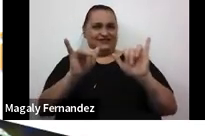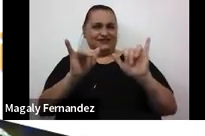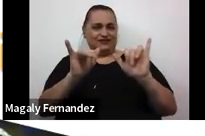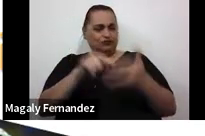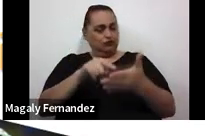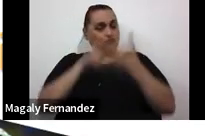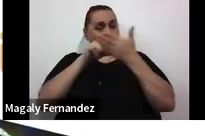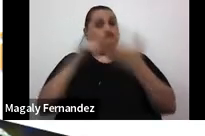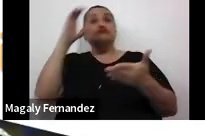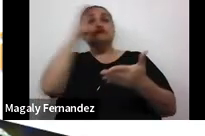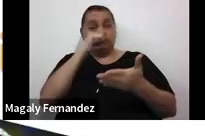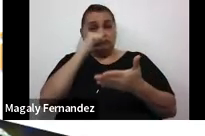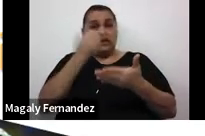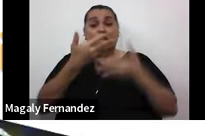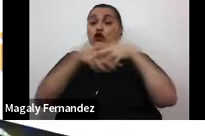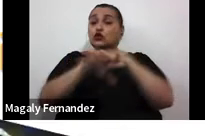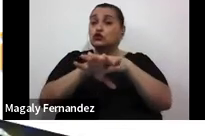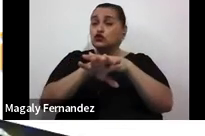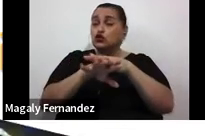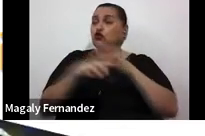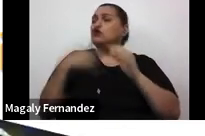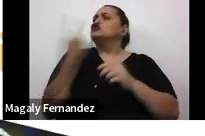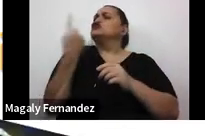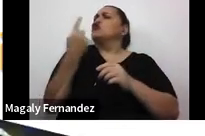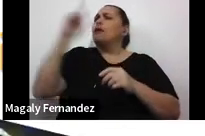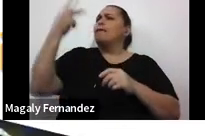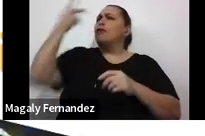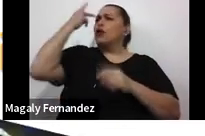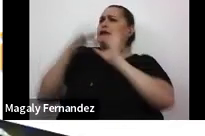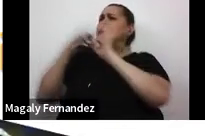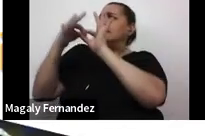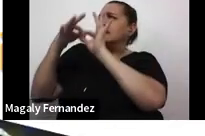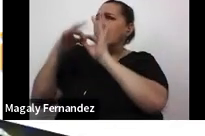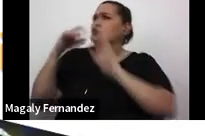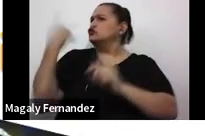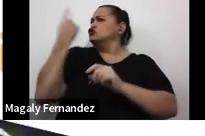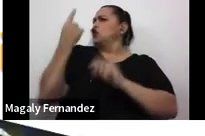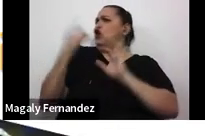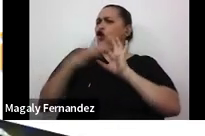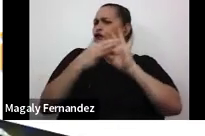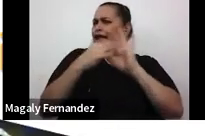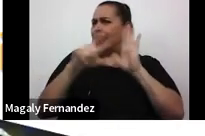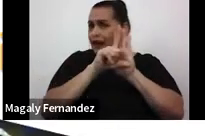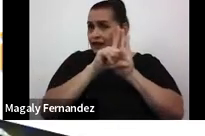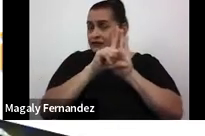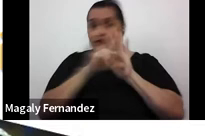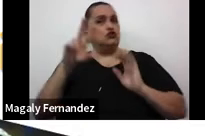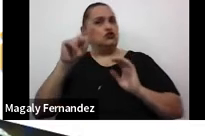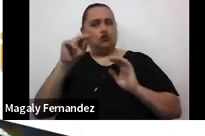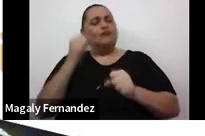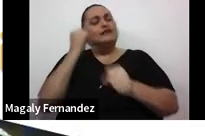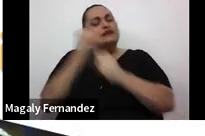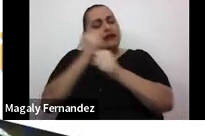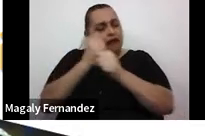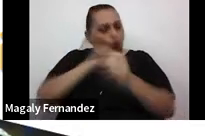también que la inclusión no es algo nada más de las políticas nada más de las leyes es algo que es trabajo de